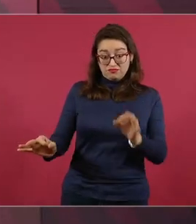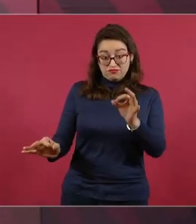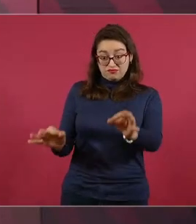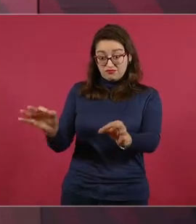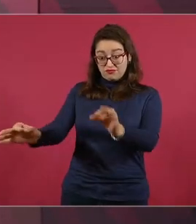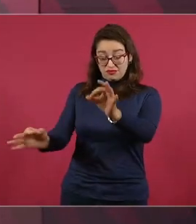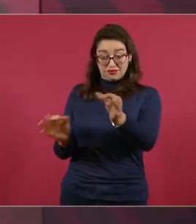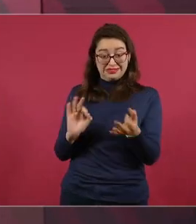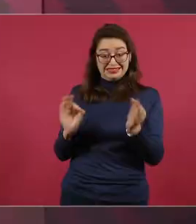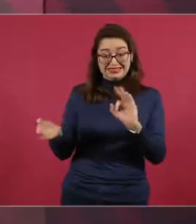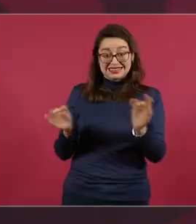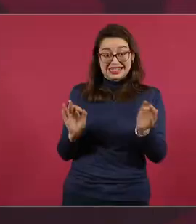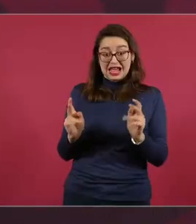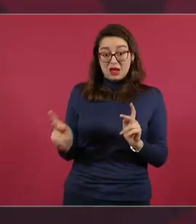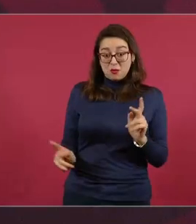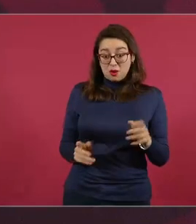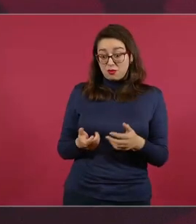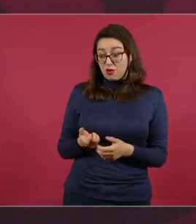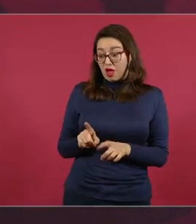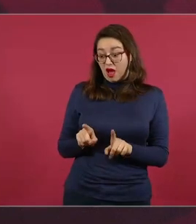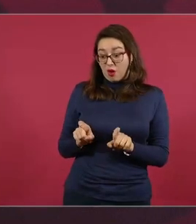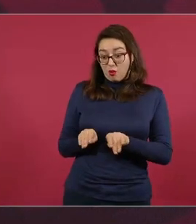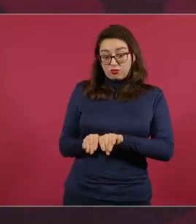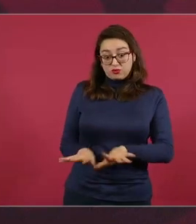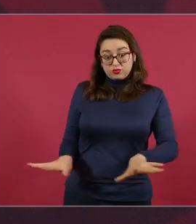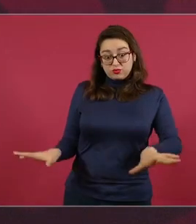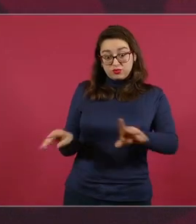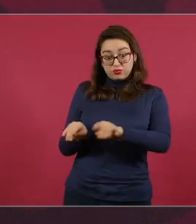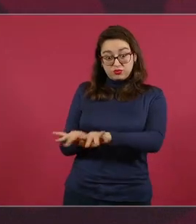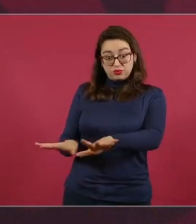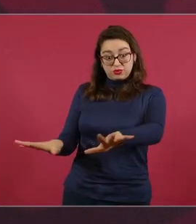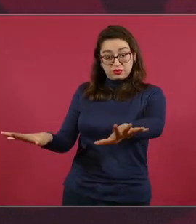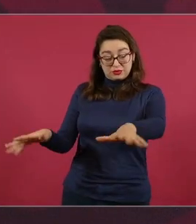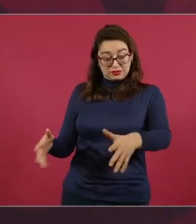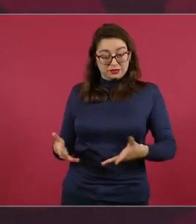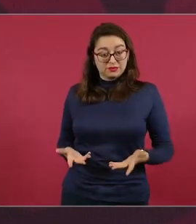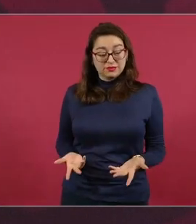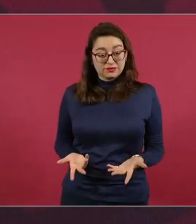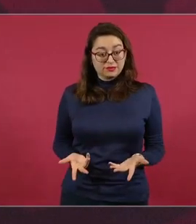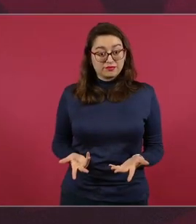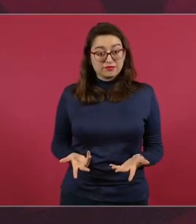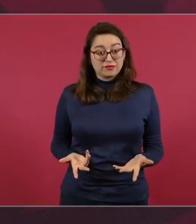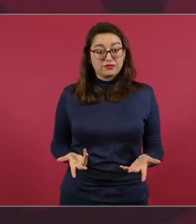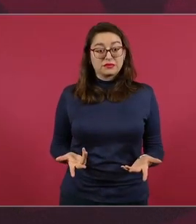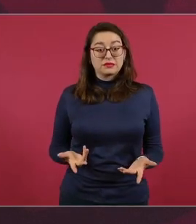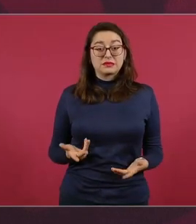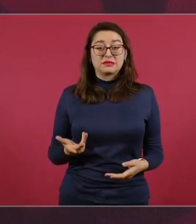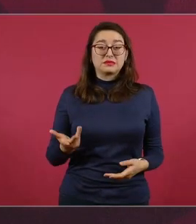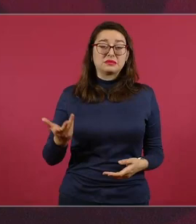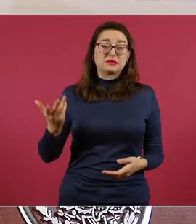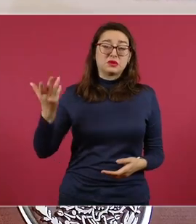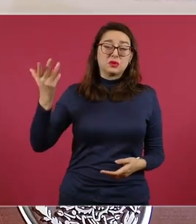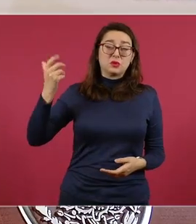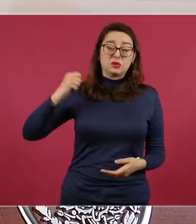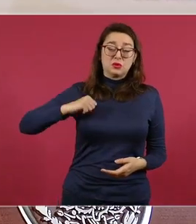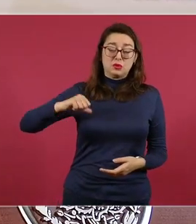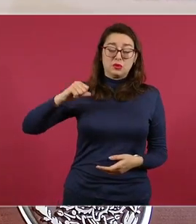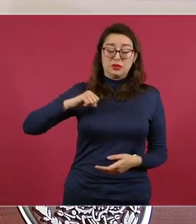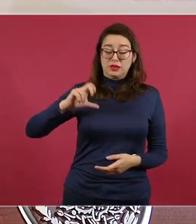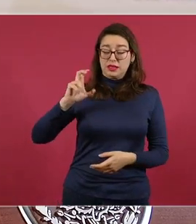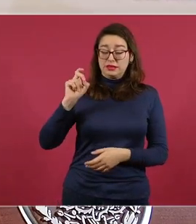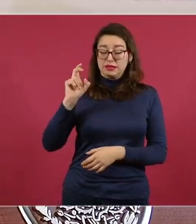como tenían un acueducto de hace 30 años